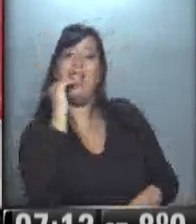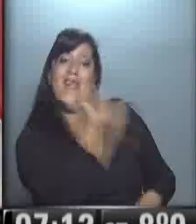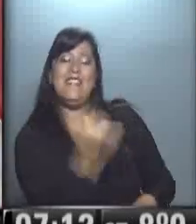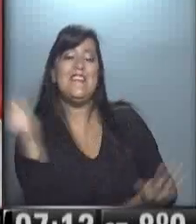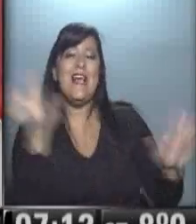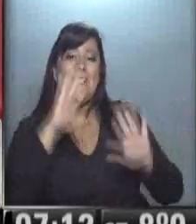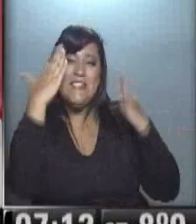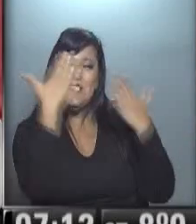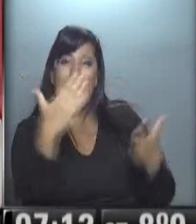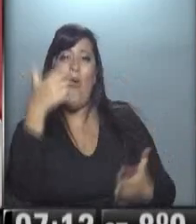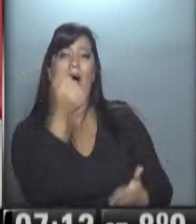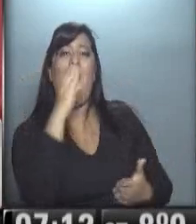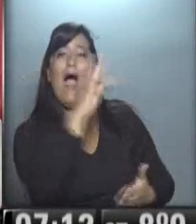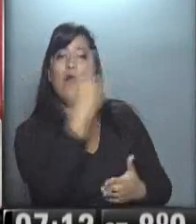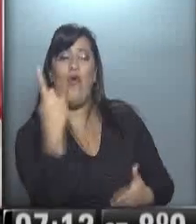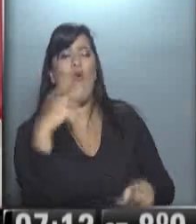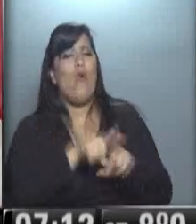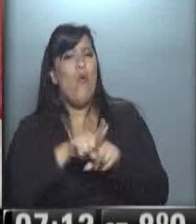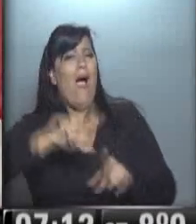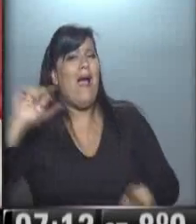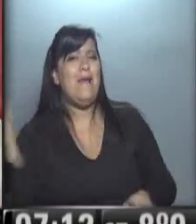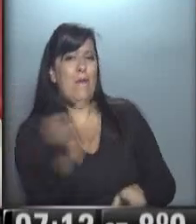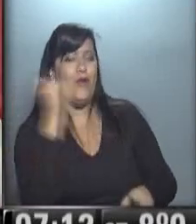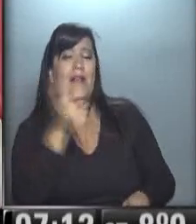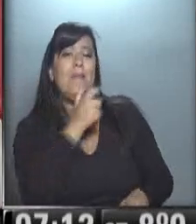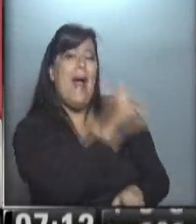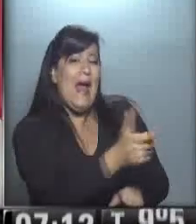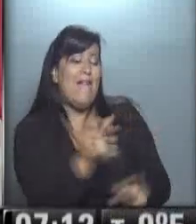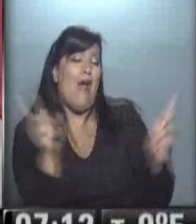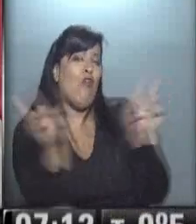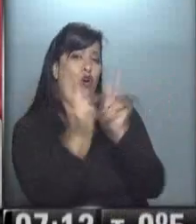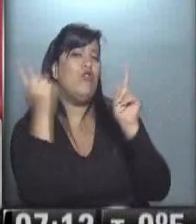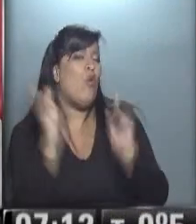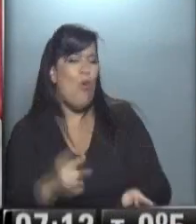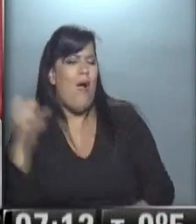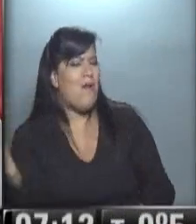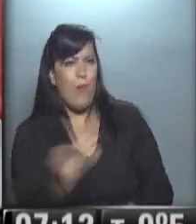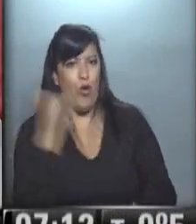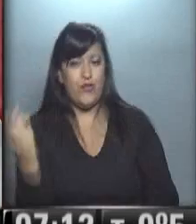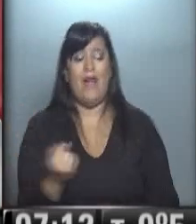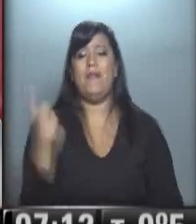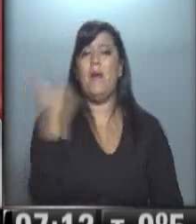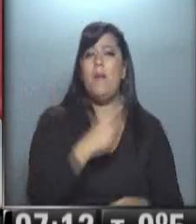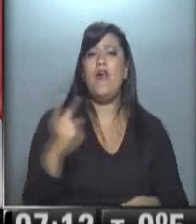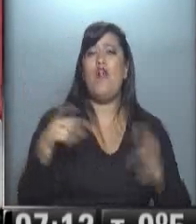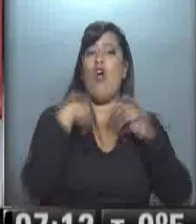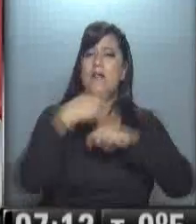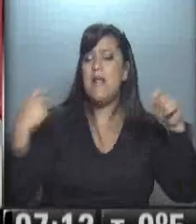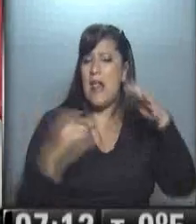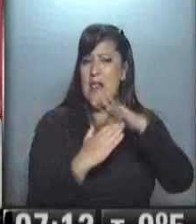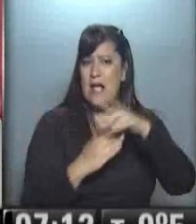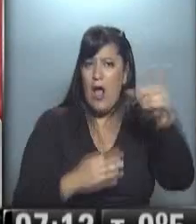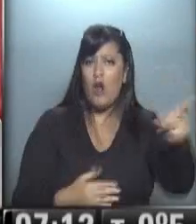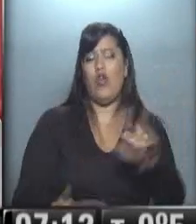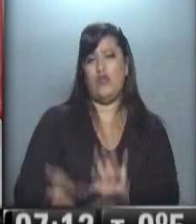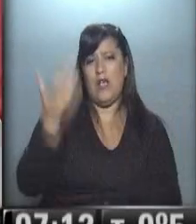una connotación mucho más importante que esa palabrita tan corta. Bien decía Sale, se mantuvo en reserva, pero Estela de Carlotto hizo declaraciones durante la